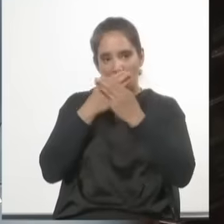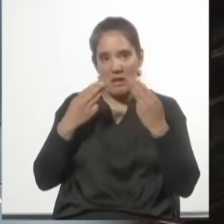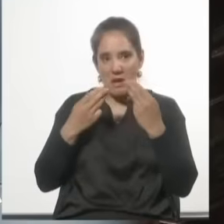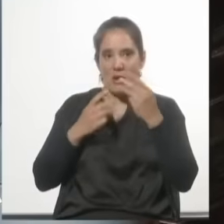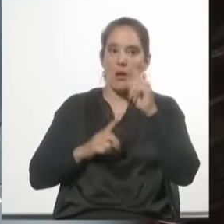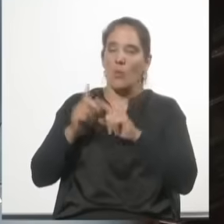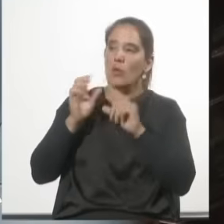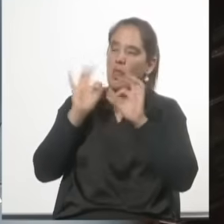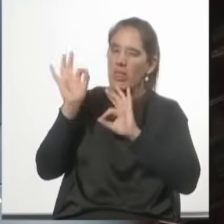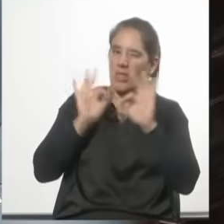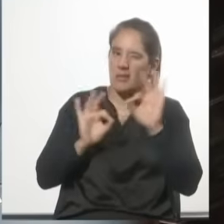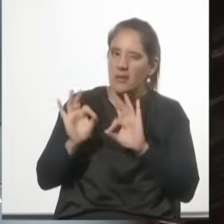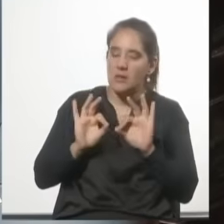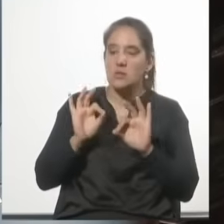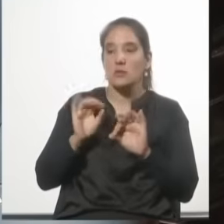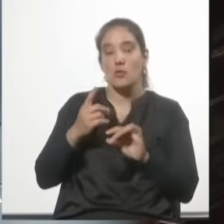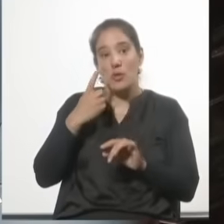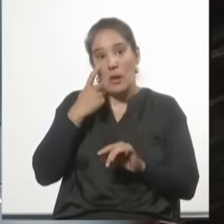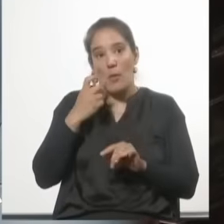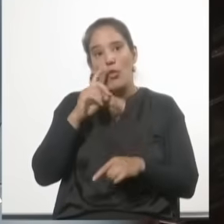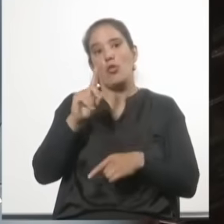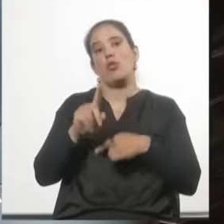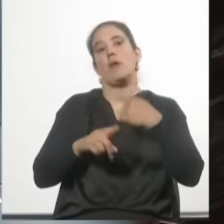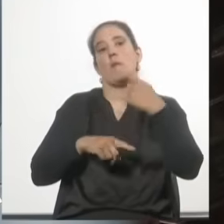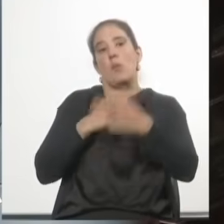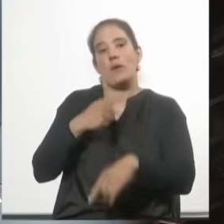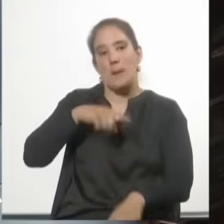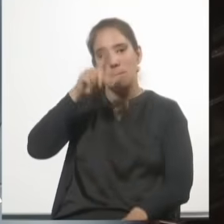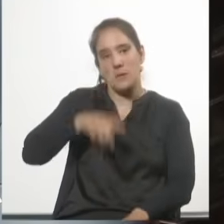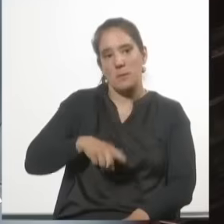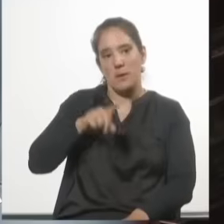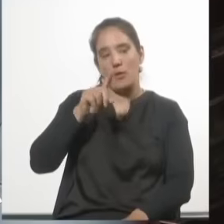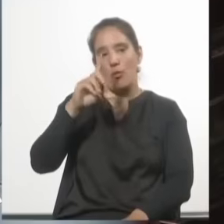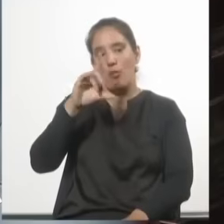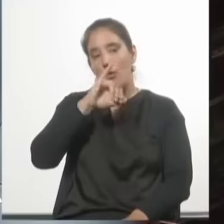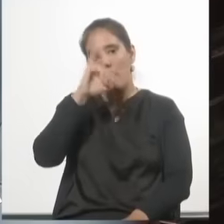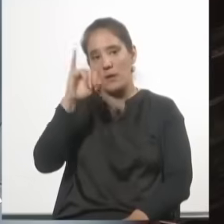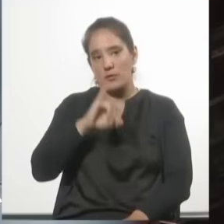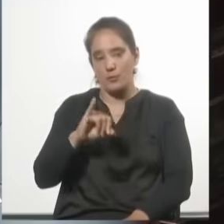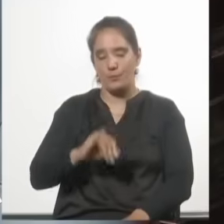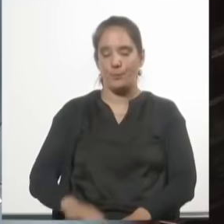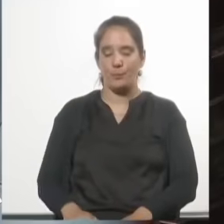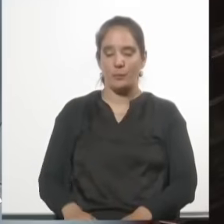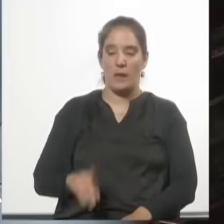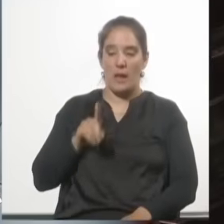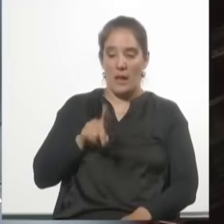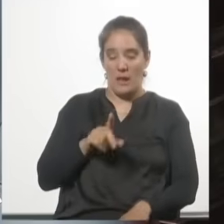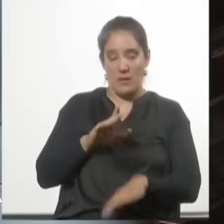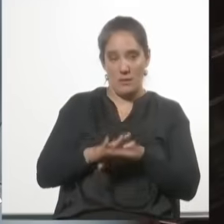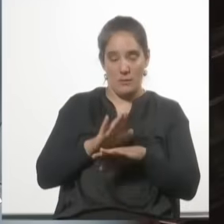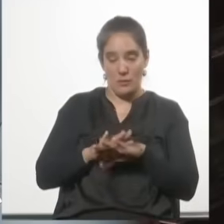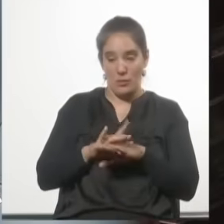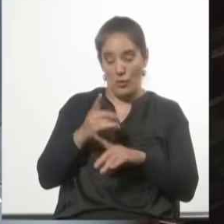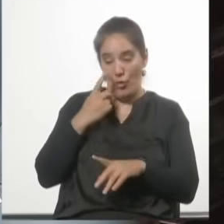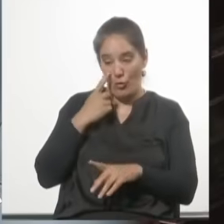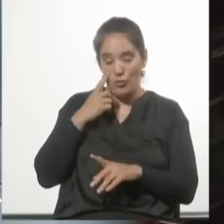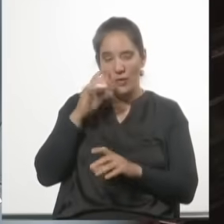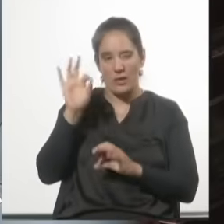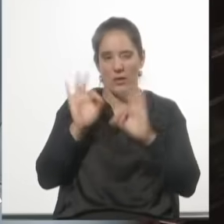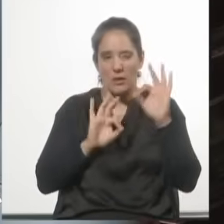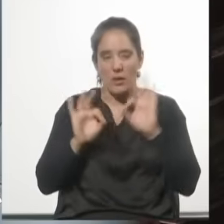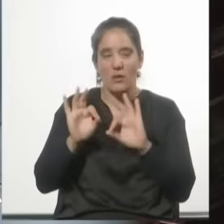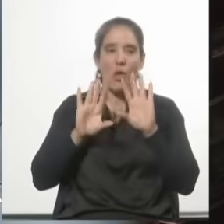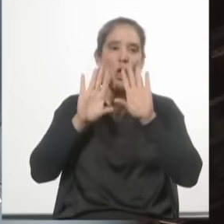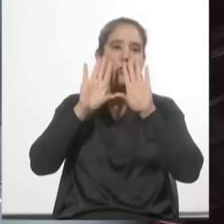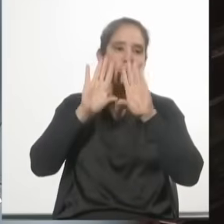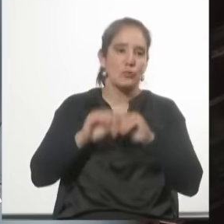muchos aspectos y detalles recién los empezamos a conocer y a entender a partir de nuestra asunción. En ese orden, a efectos de conocer detalles de